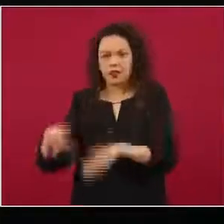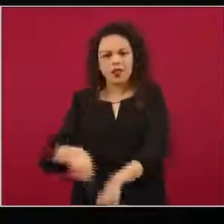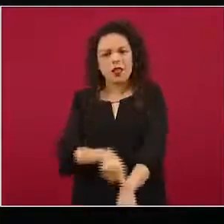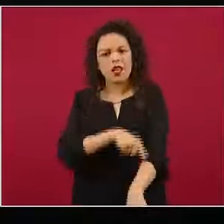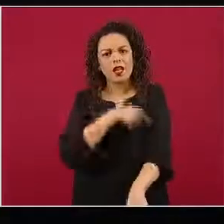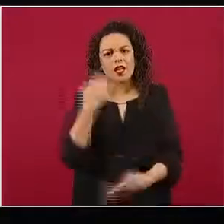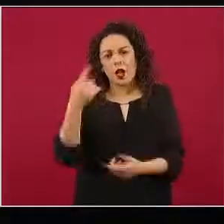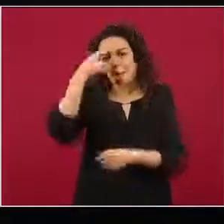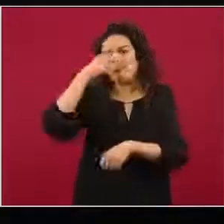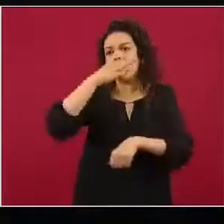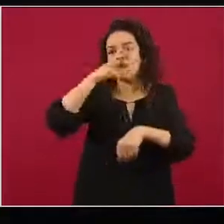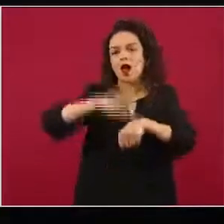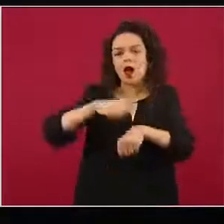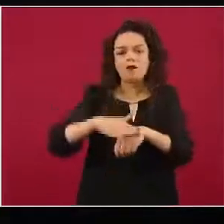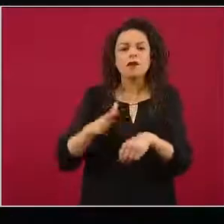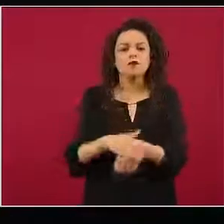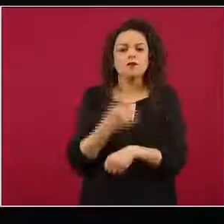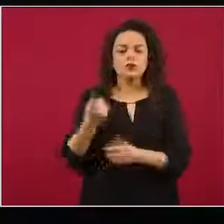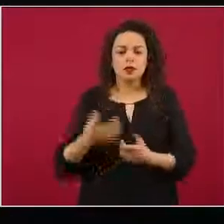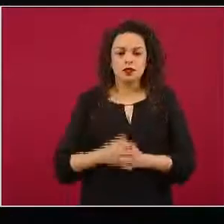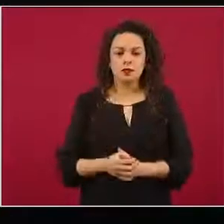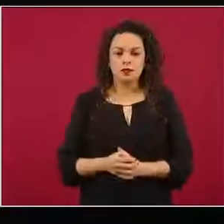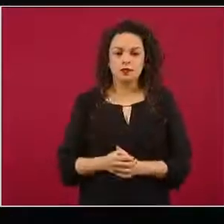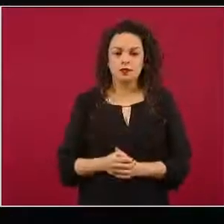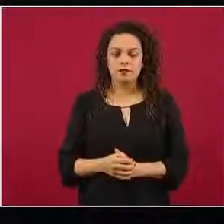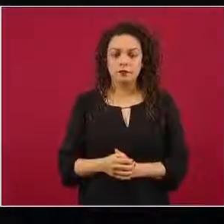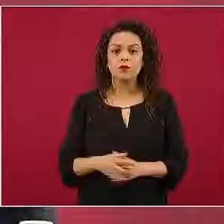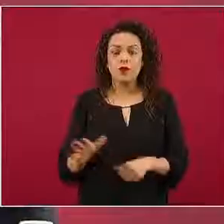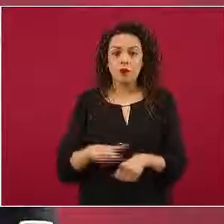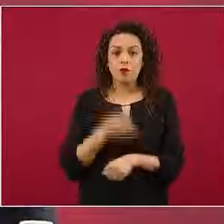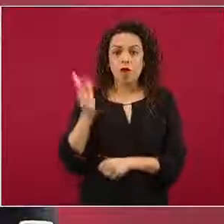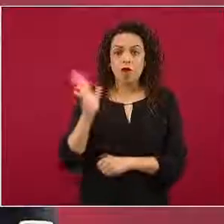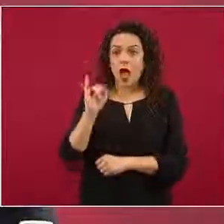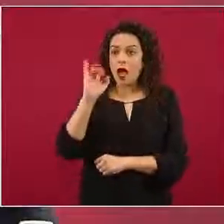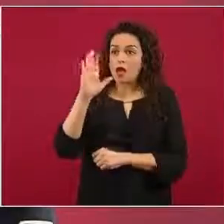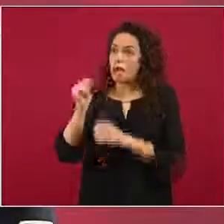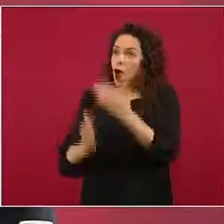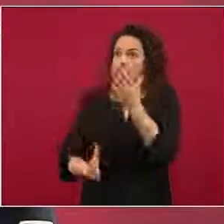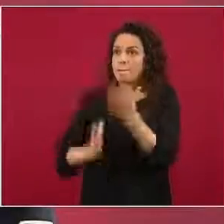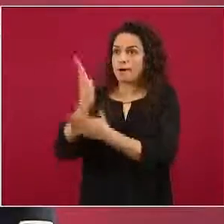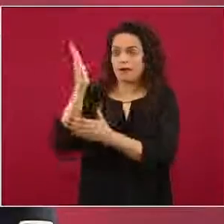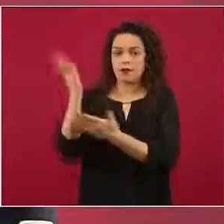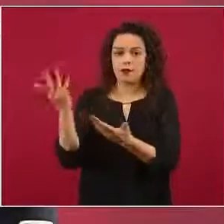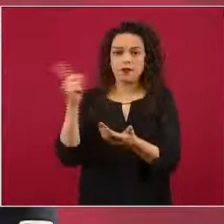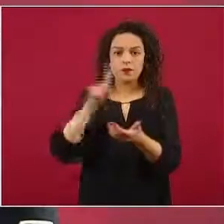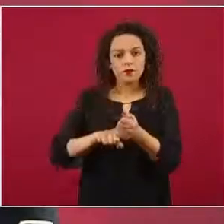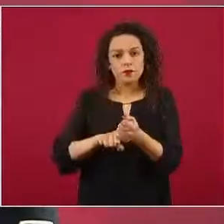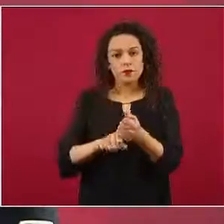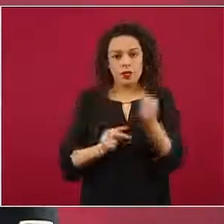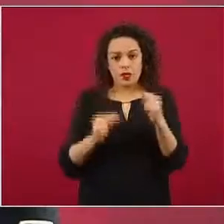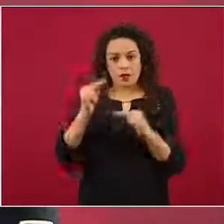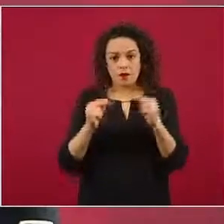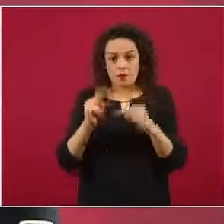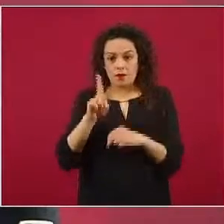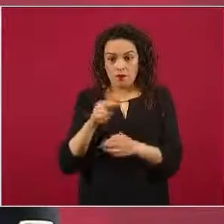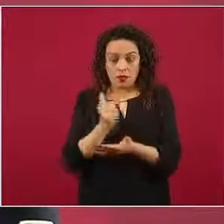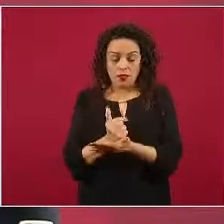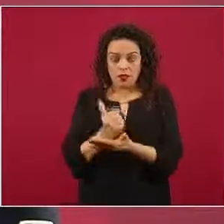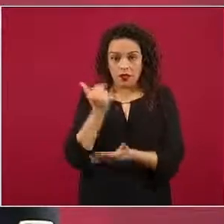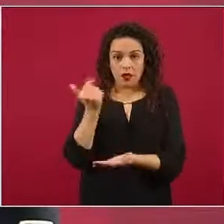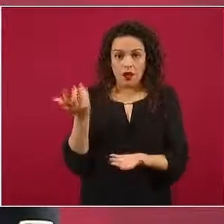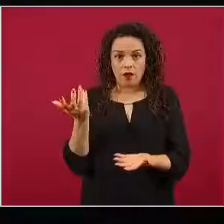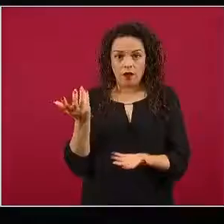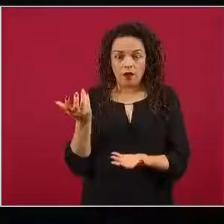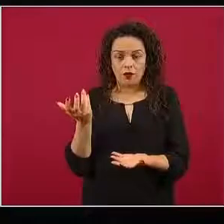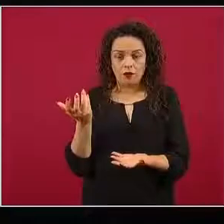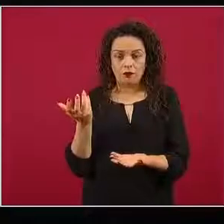ocupación hospitalaria, que es uno de los factores muy importantes, ya estaba a punto de rebasarse, llegó a niveles realmente críticos. No digo que no había